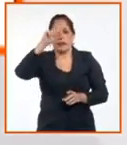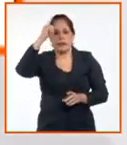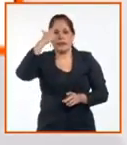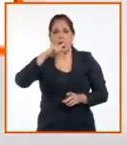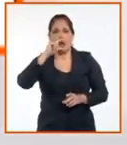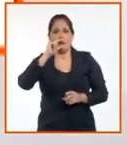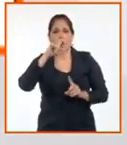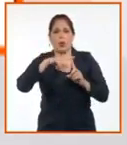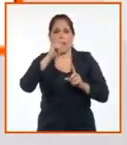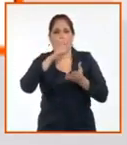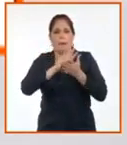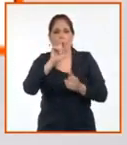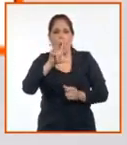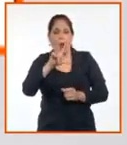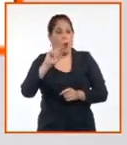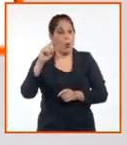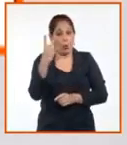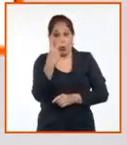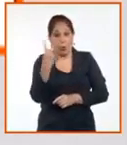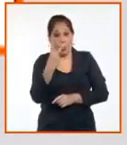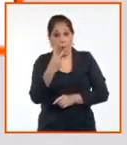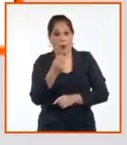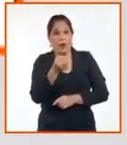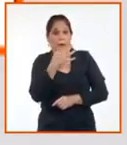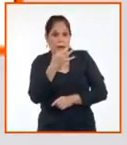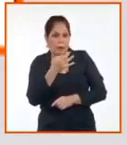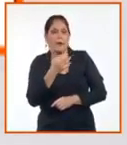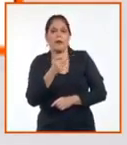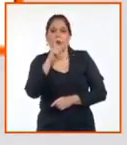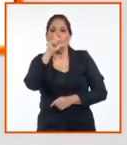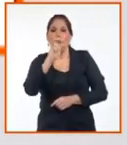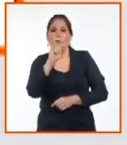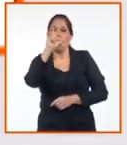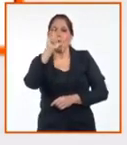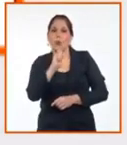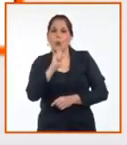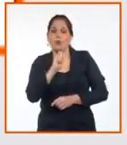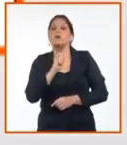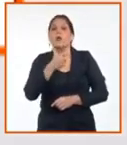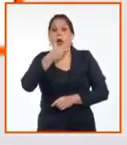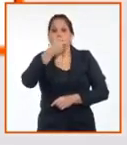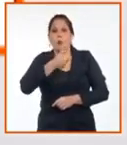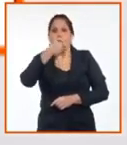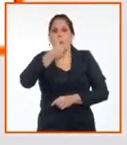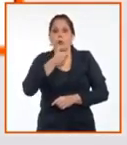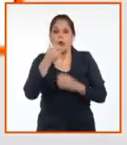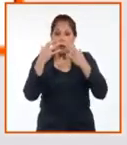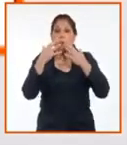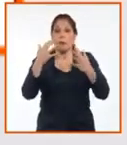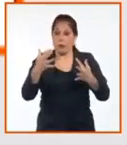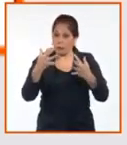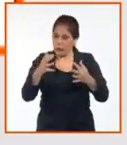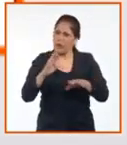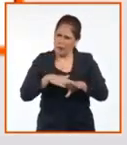y la frutilla zona dos medicamentos que son muy importantes y que también hará comba adecuada referidas referís es lo que